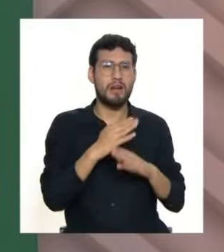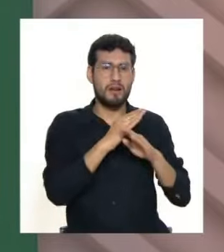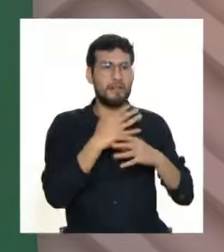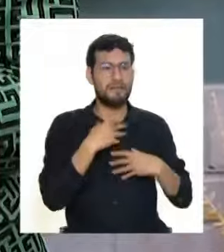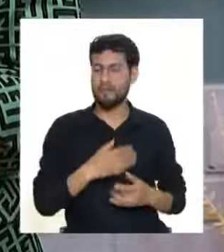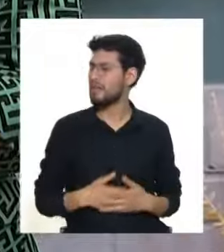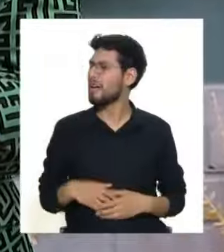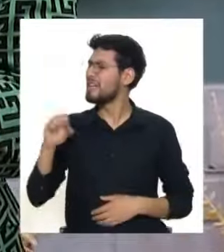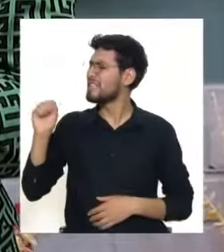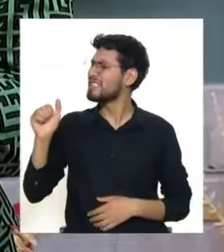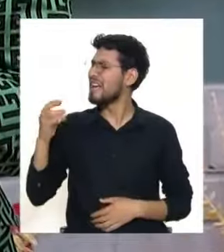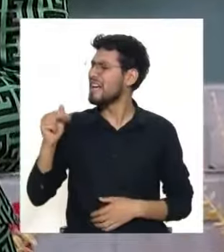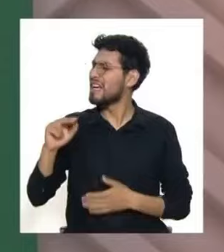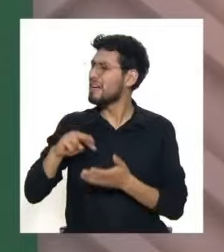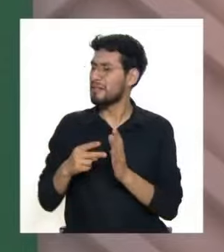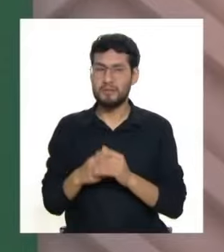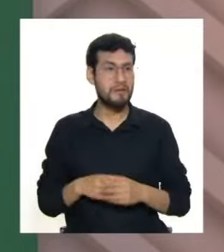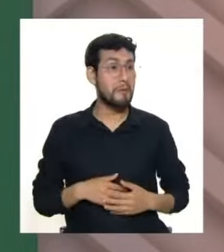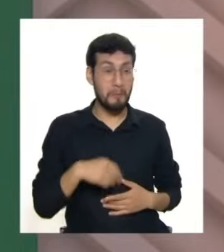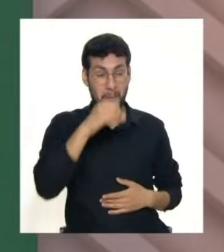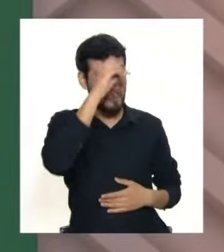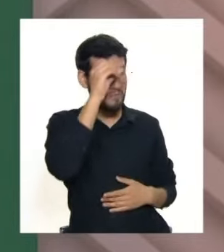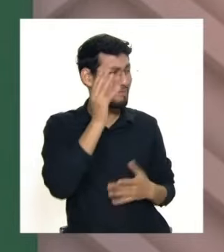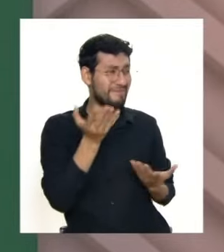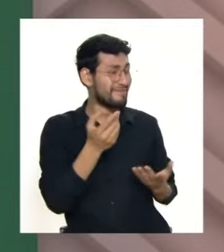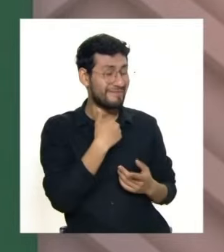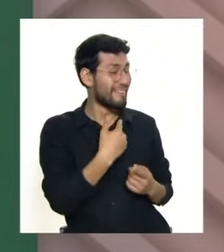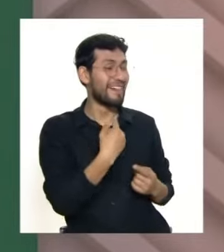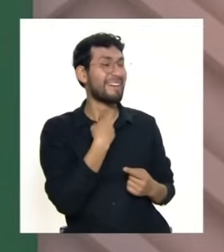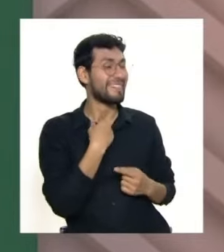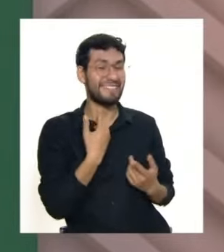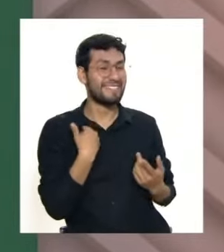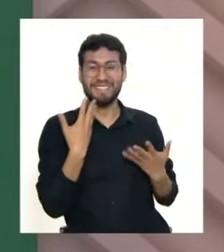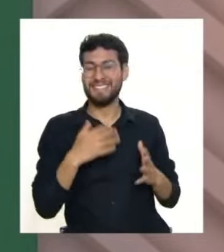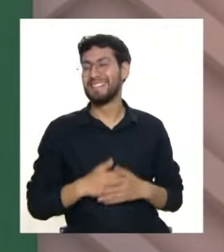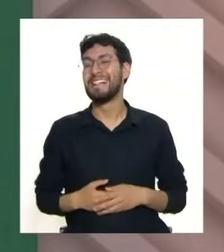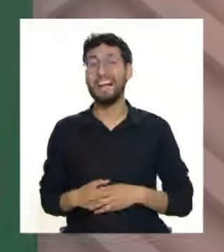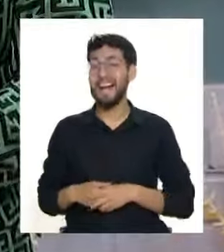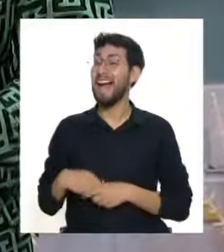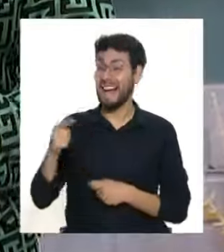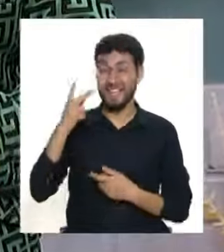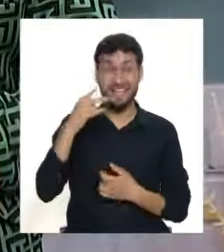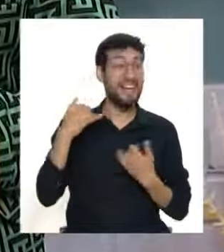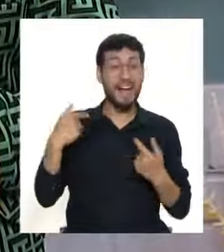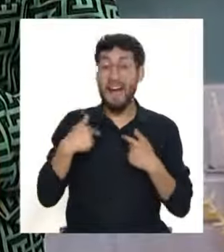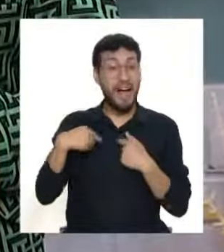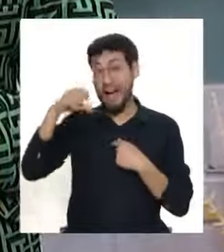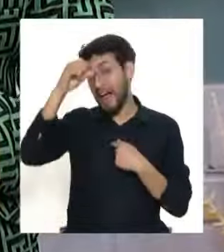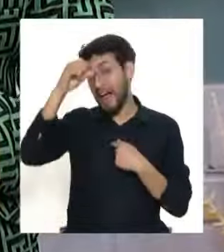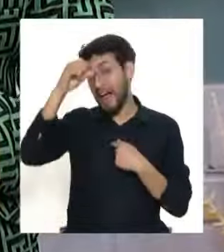qué también significa sacha? No sabría decirte, ahí sí me agarraste, perdóname. Ah, espérate, ¿de quién? Sí. Si nosotros no sabemos, la que sí sabe